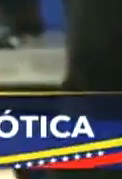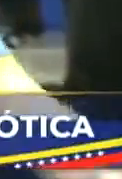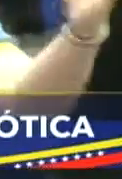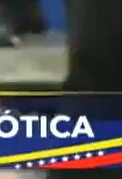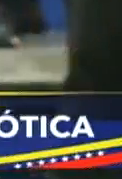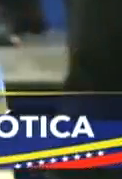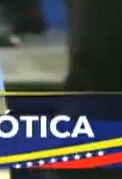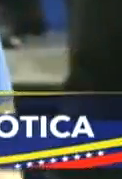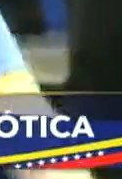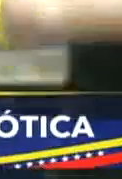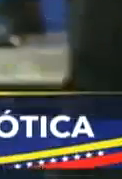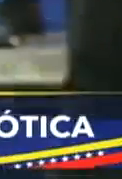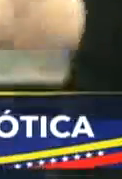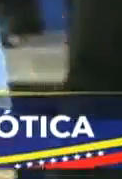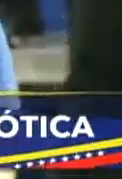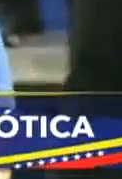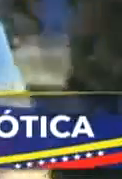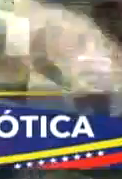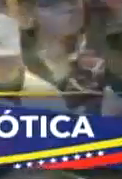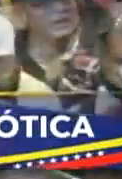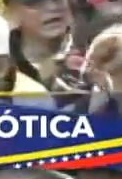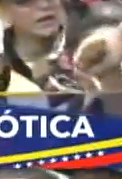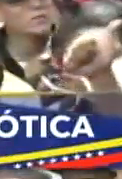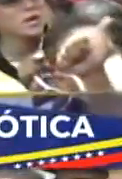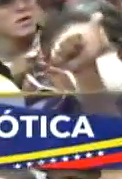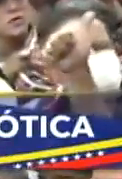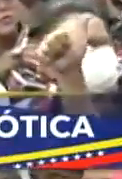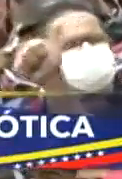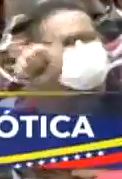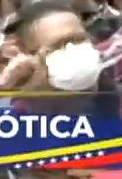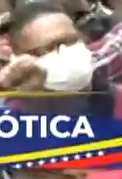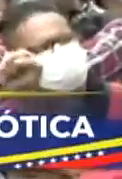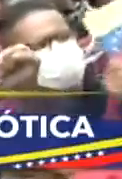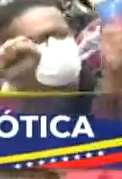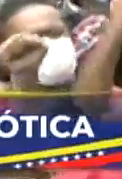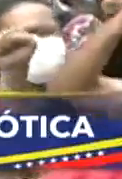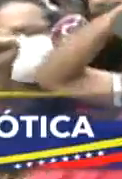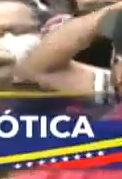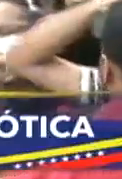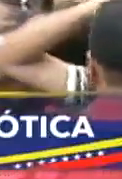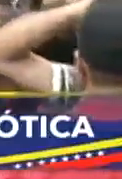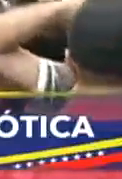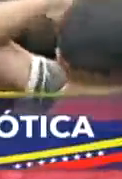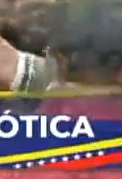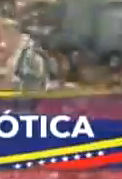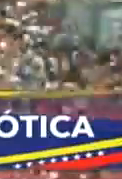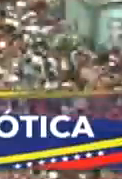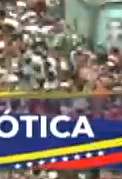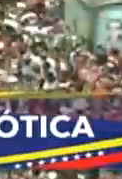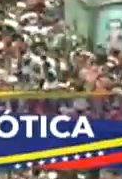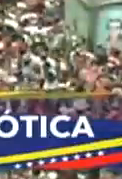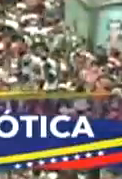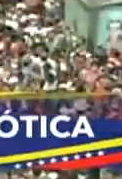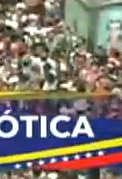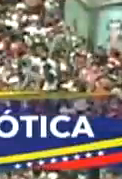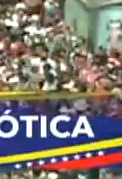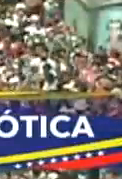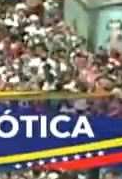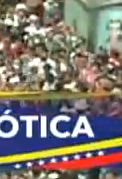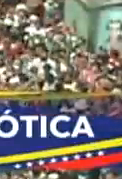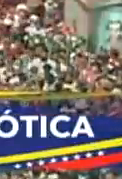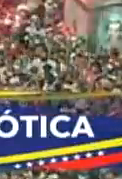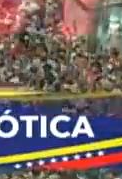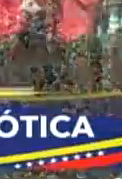y chavista está convocada a hacer política de la grande, a hacer política de verdad, para lo hermoso, para